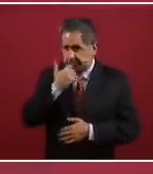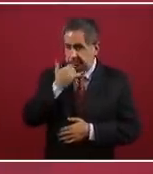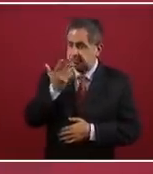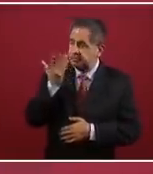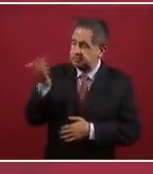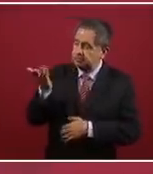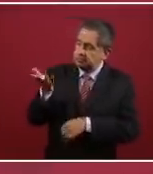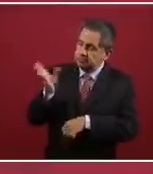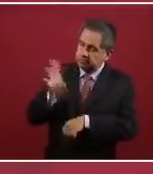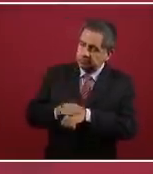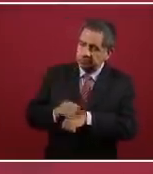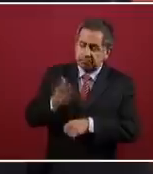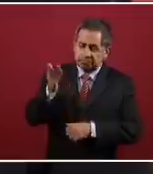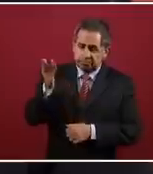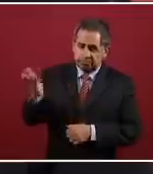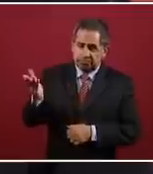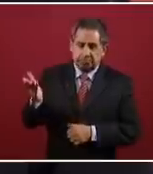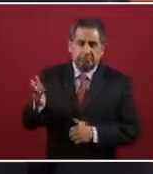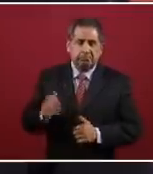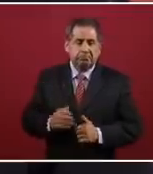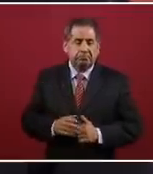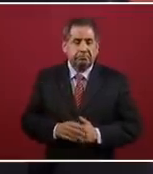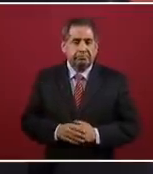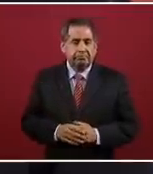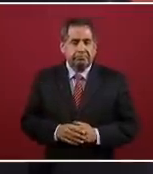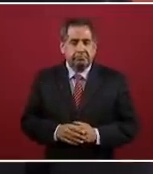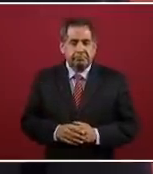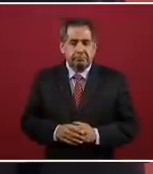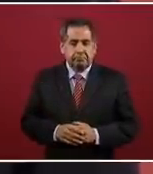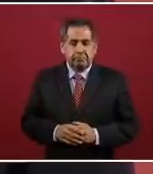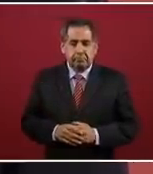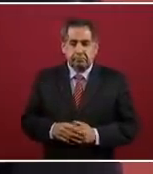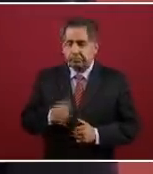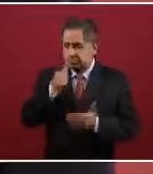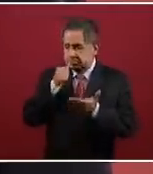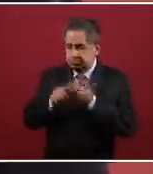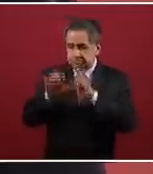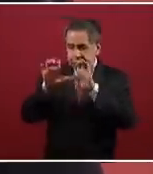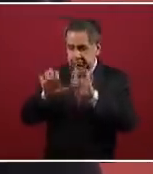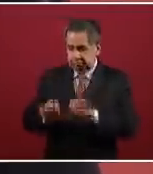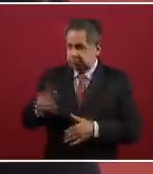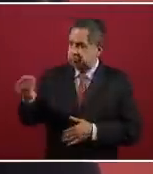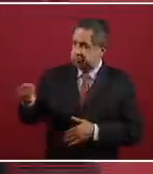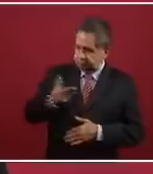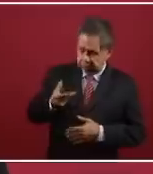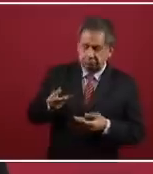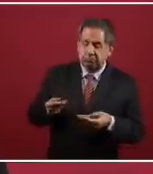pido que me lo solicite por escrito.